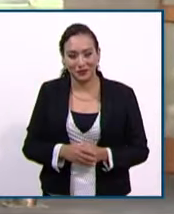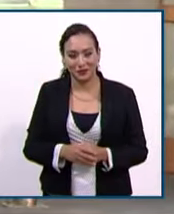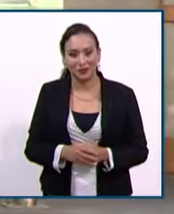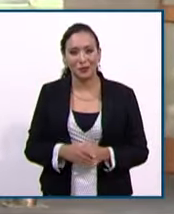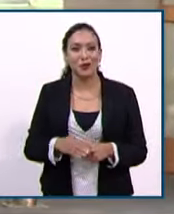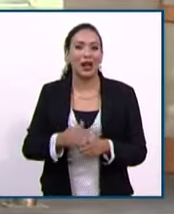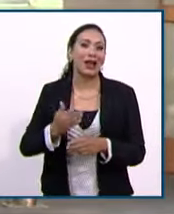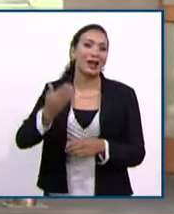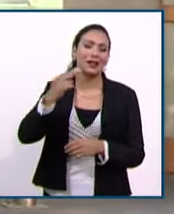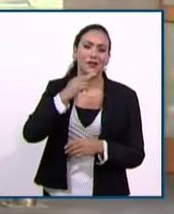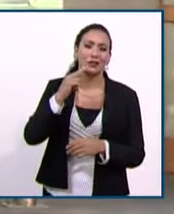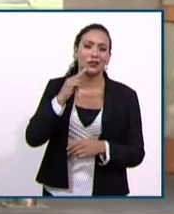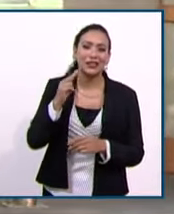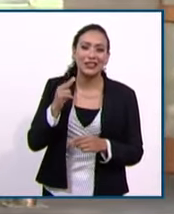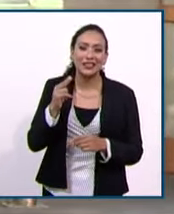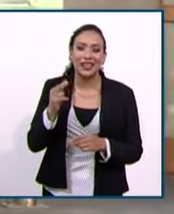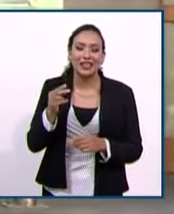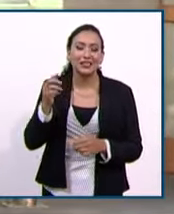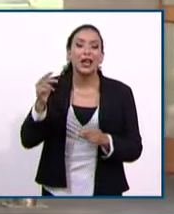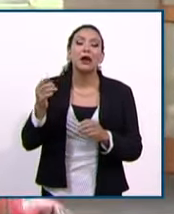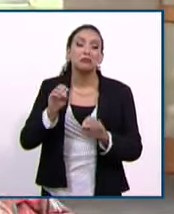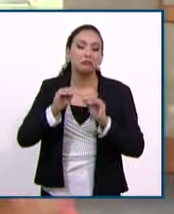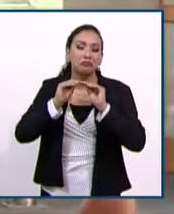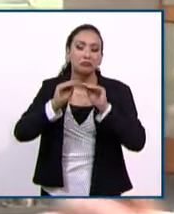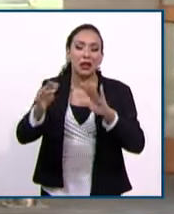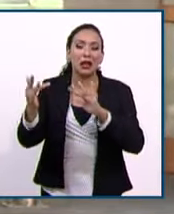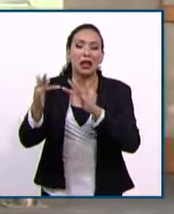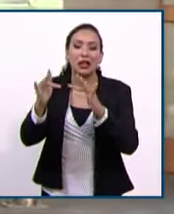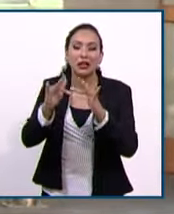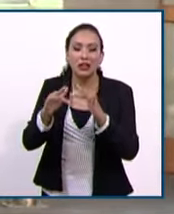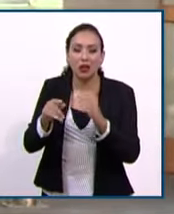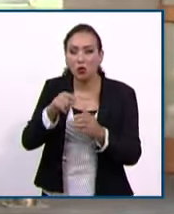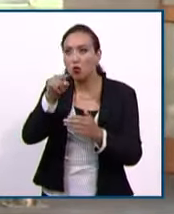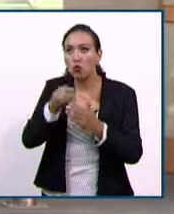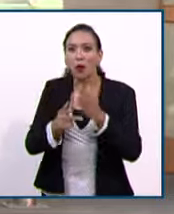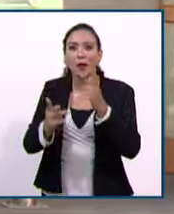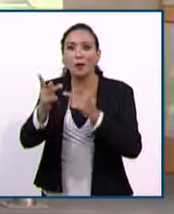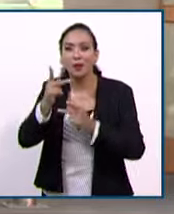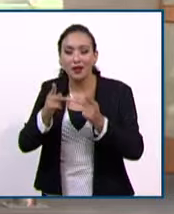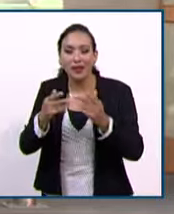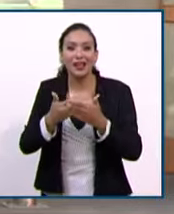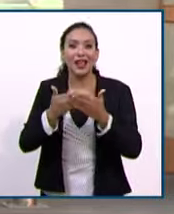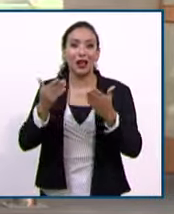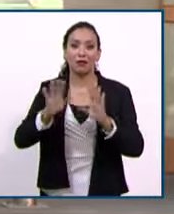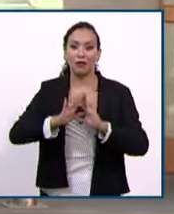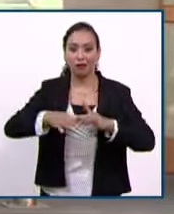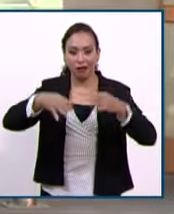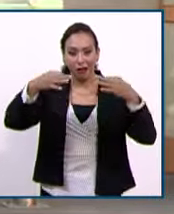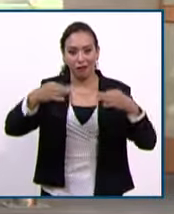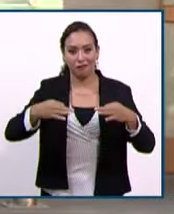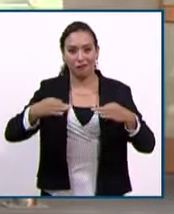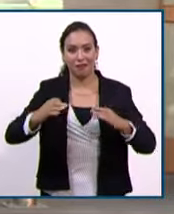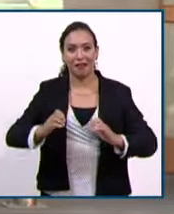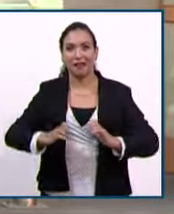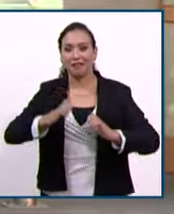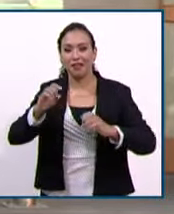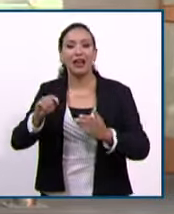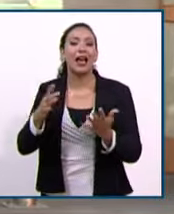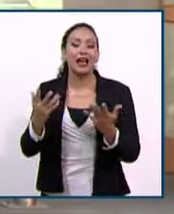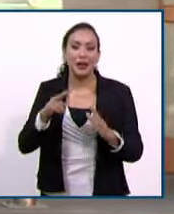pequeño canal que transmitía por redes nada más en un espacio prestado. Hacer ahora lo que es esto, poder hacer